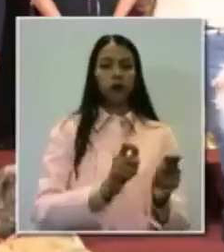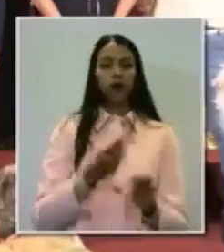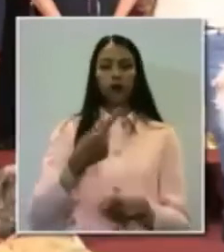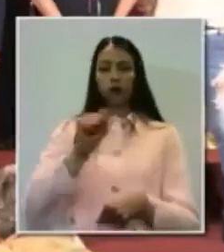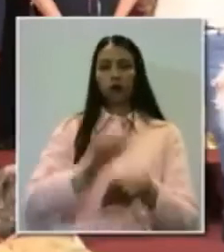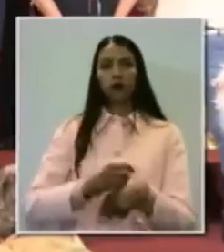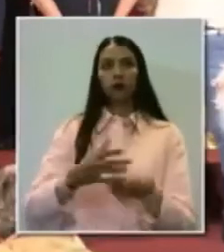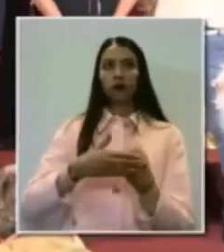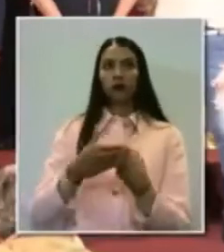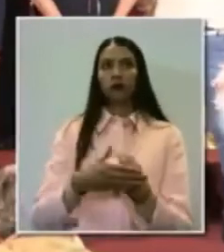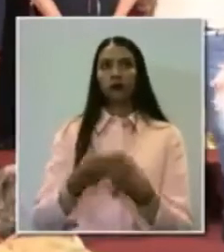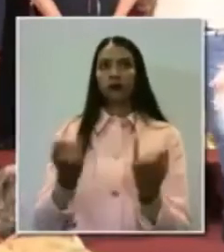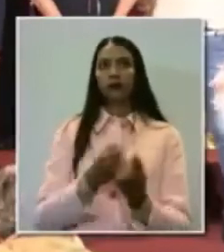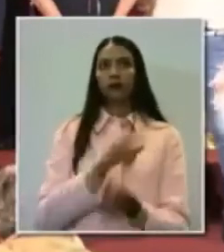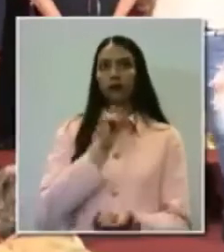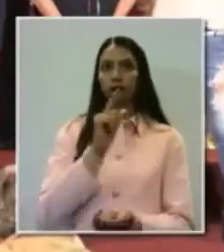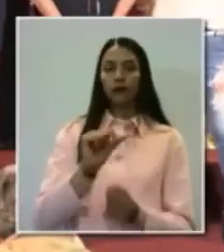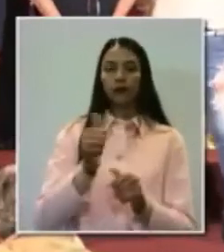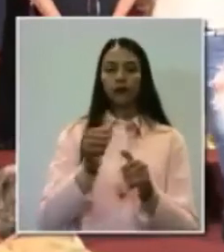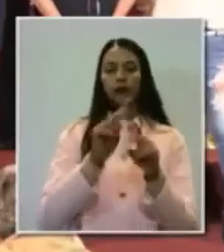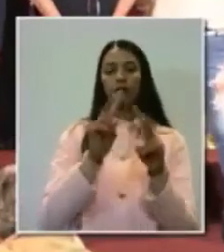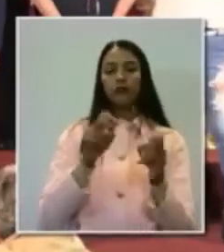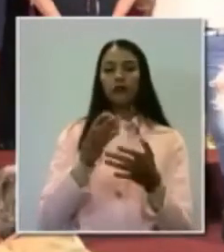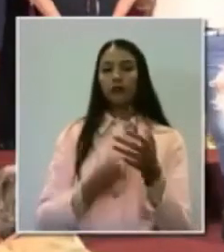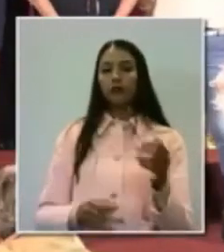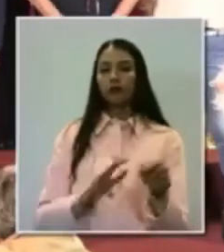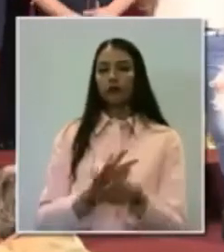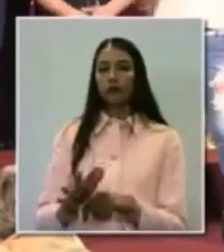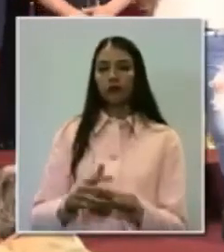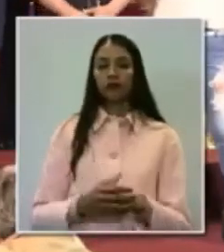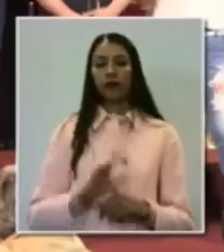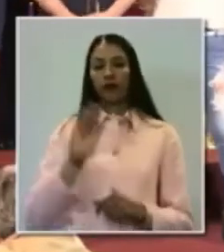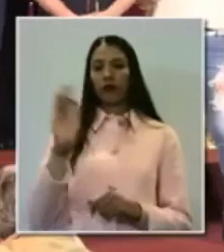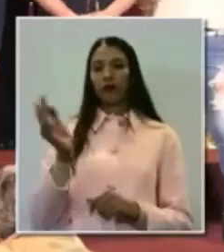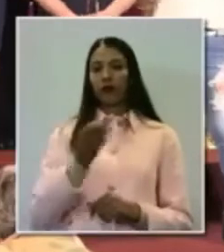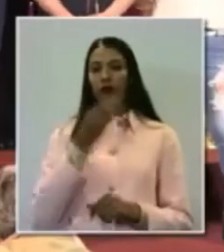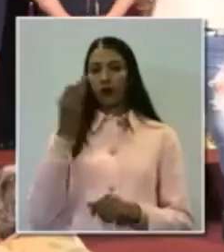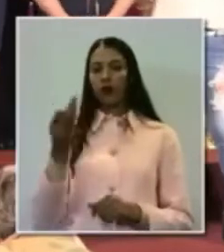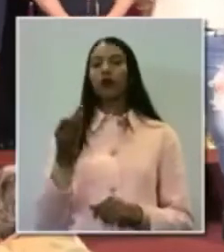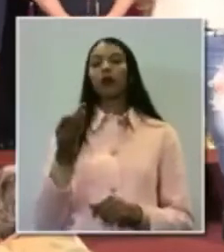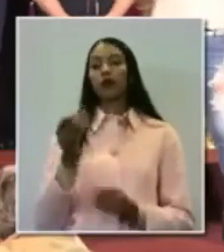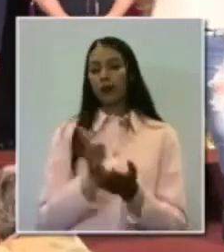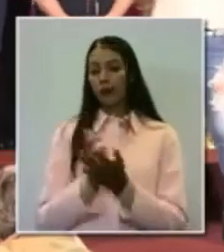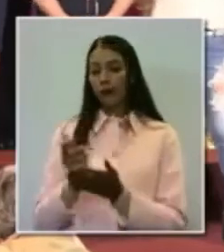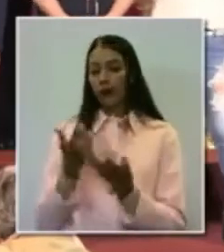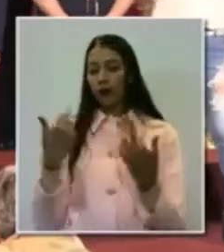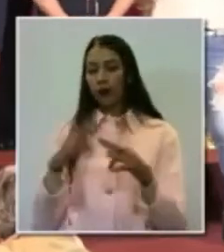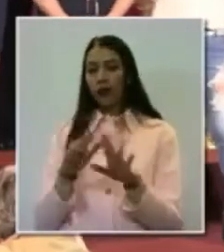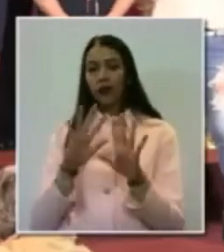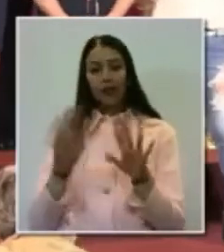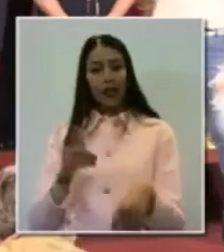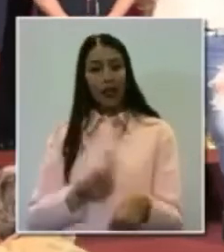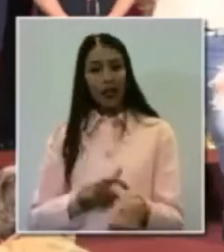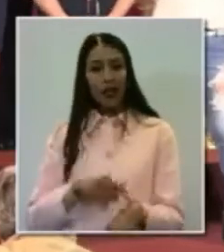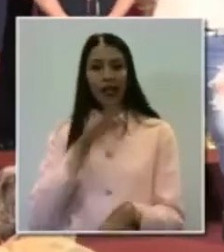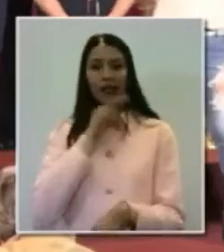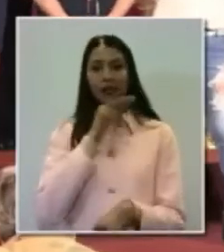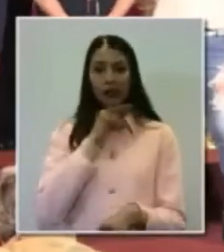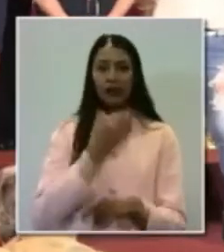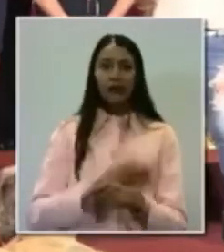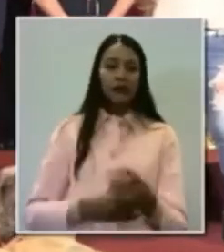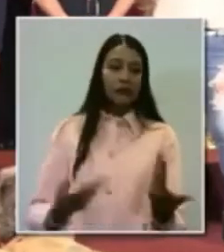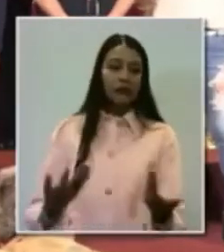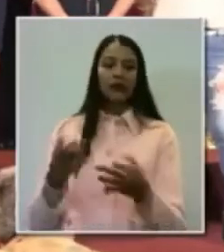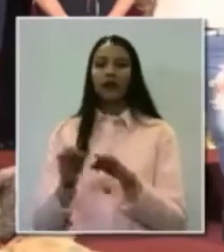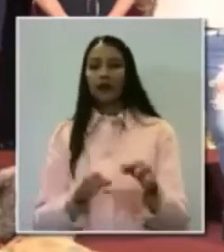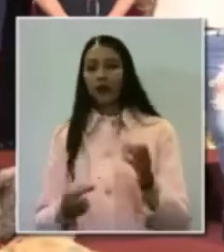siguiente semana. Y también otro tema que sigue pendiente es el tema de la federalización de la nómina educativa. Ya está el tiempo encima, cómo se está trabajando ya con la